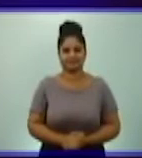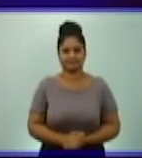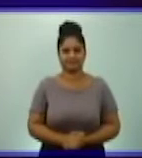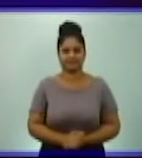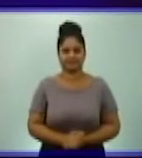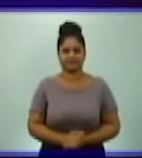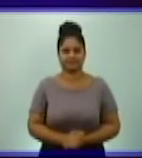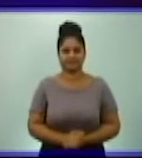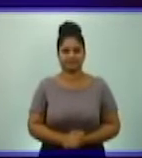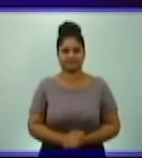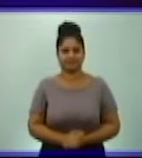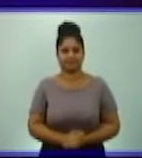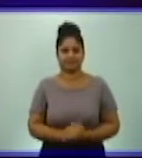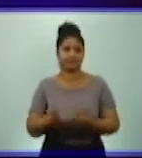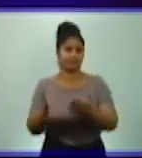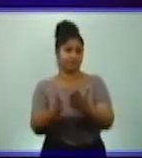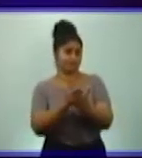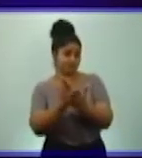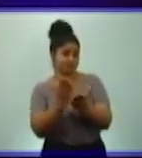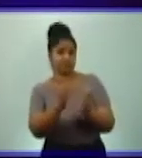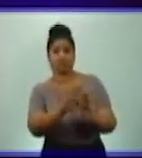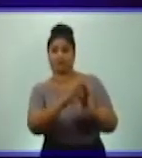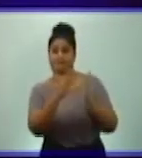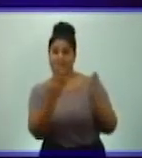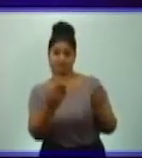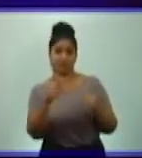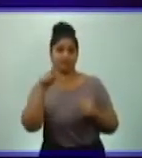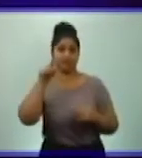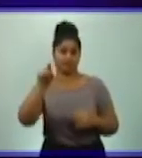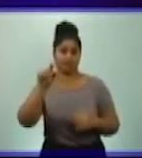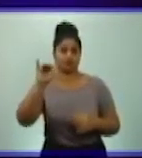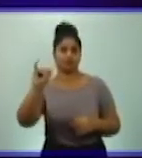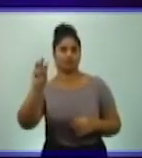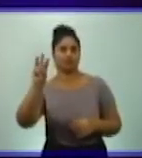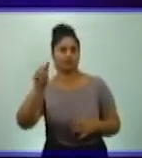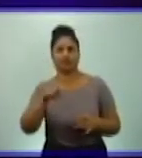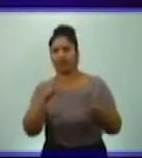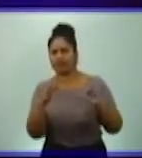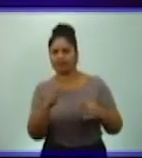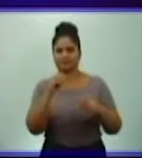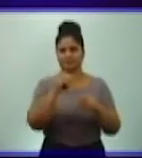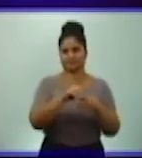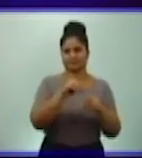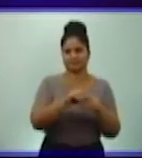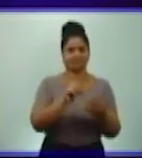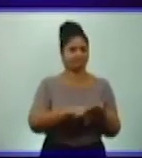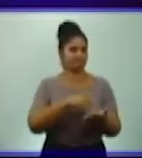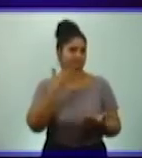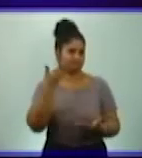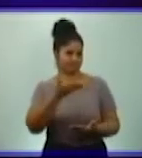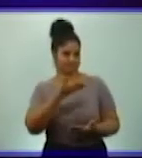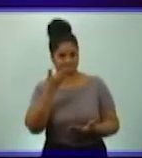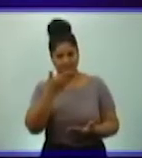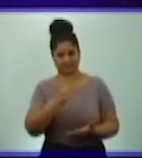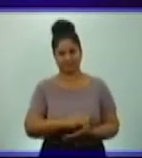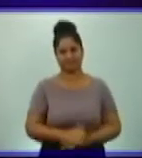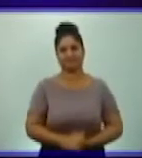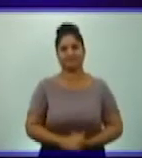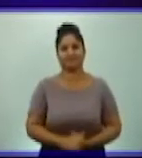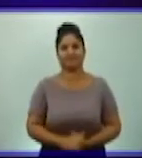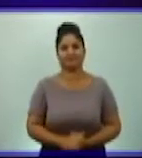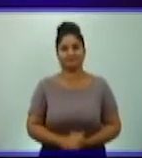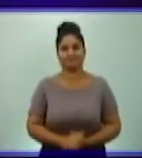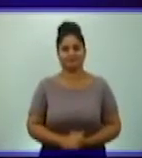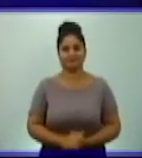texto en la página 163, donde se localiza el poema, y también yo los voy a ir acompañando con